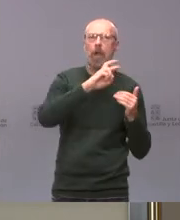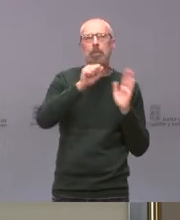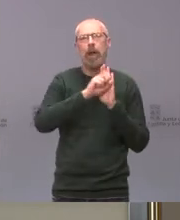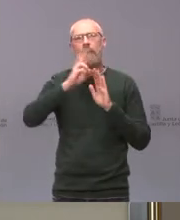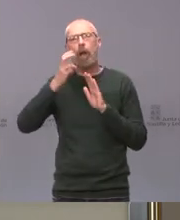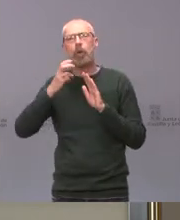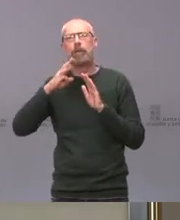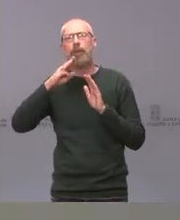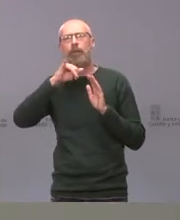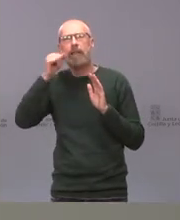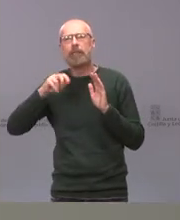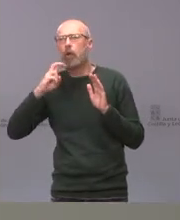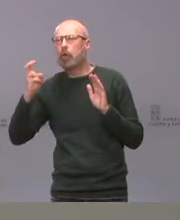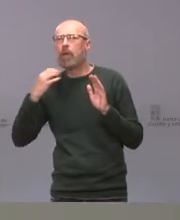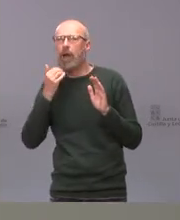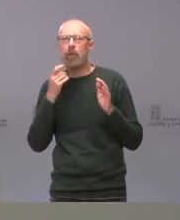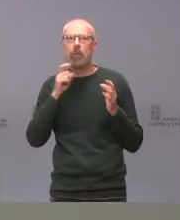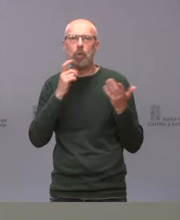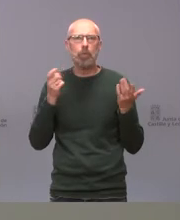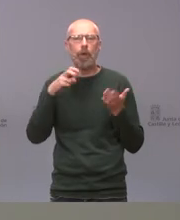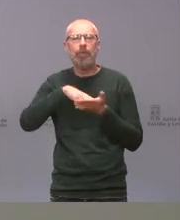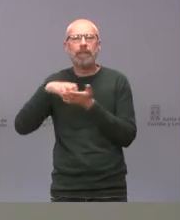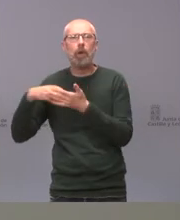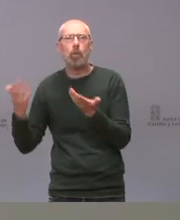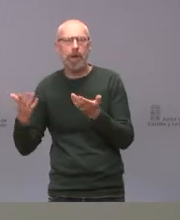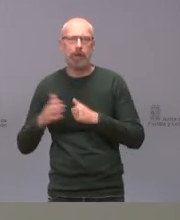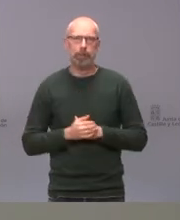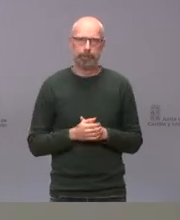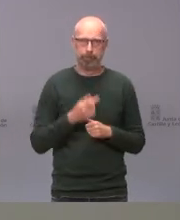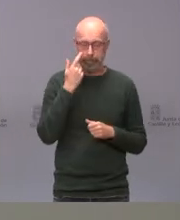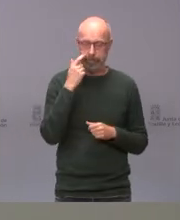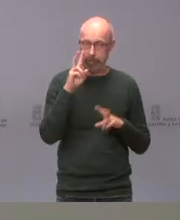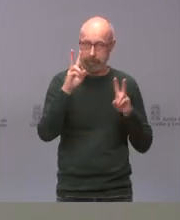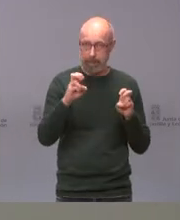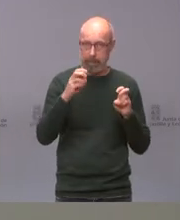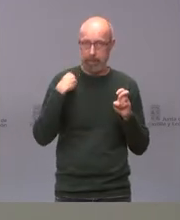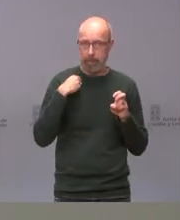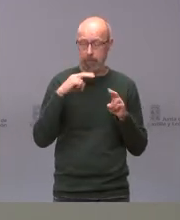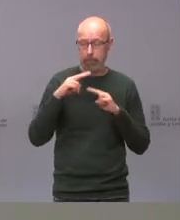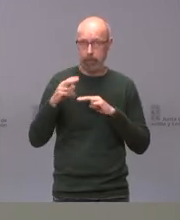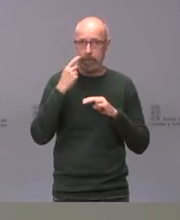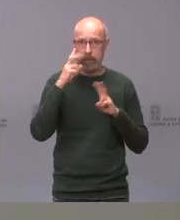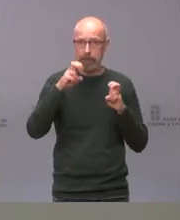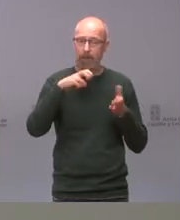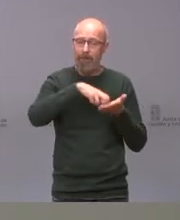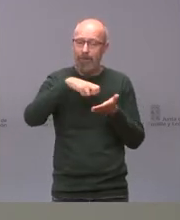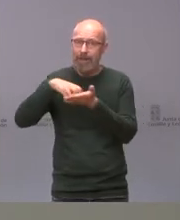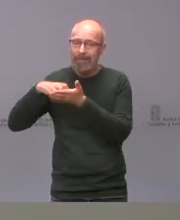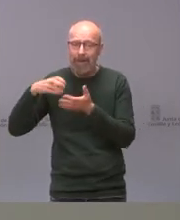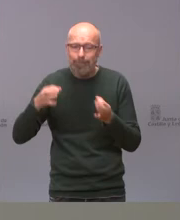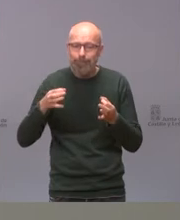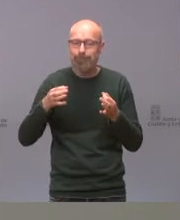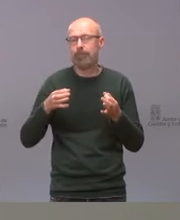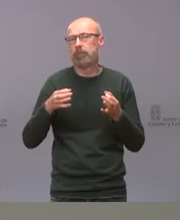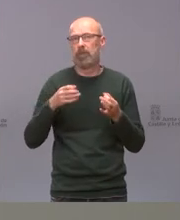fechas? Gracias. Bueno, la previsión de fechas, a mí siempre esto me cuesta mucho, porque si yo tuviera un número estable de vacunas recibidas,